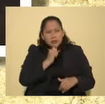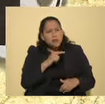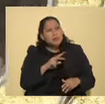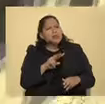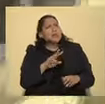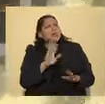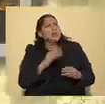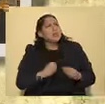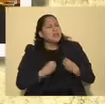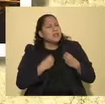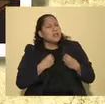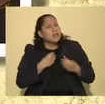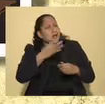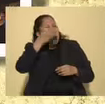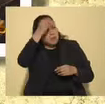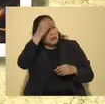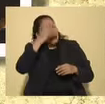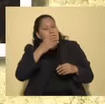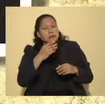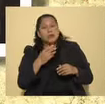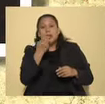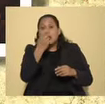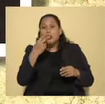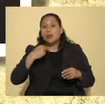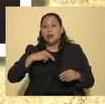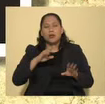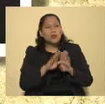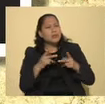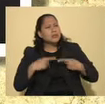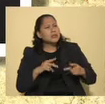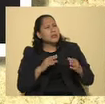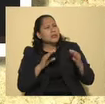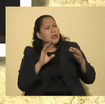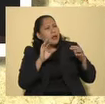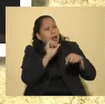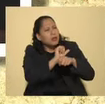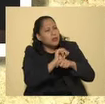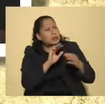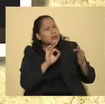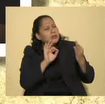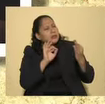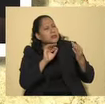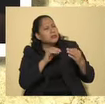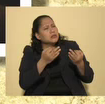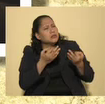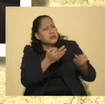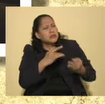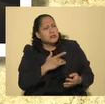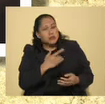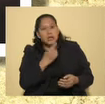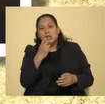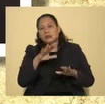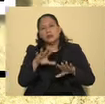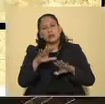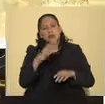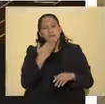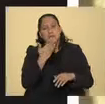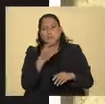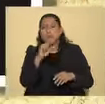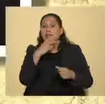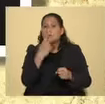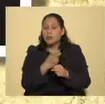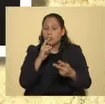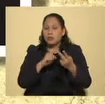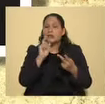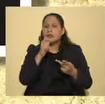experiencia, ¿no? Y esa cercanía del espectador con el actor, a mí me parece una cosa fantástica. Y en segundo lugar, pues